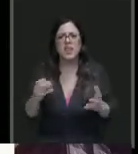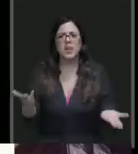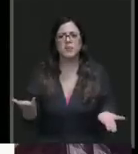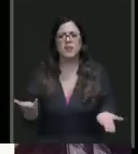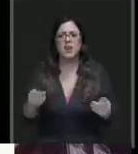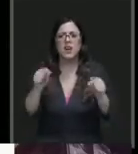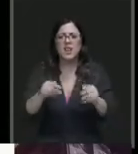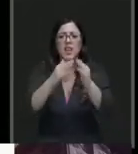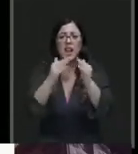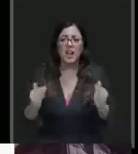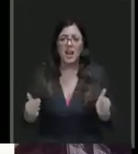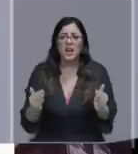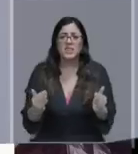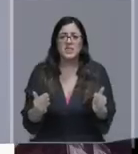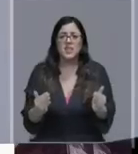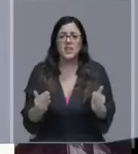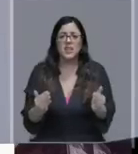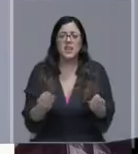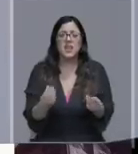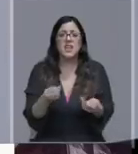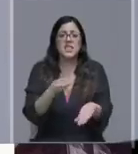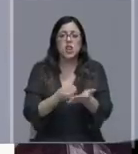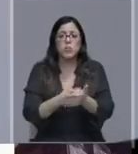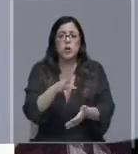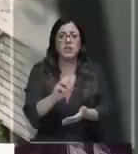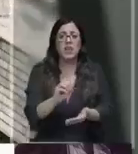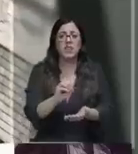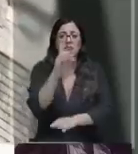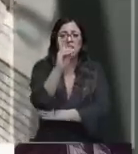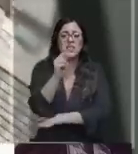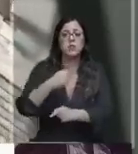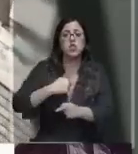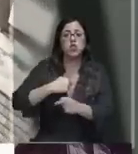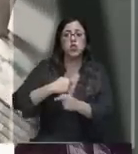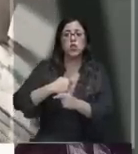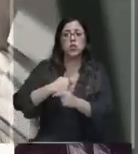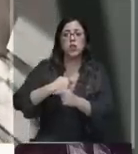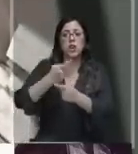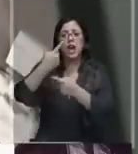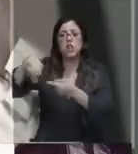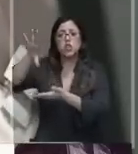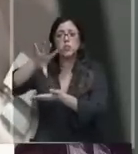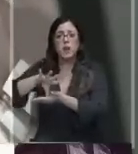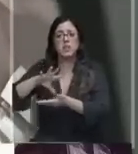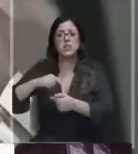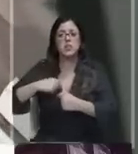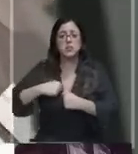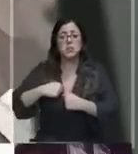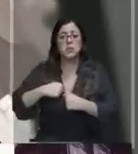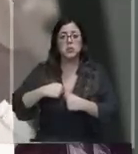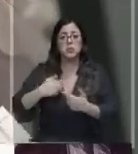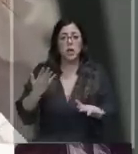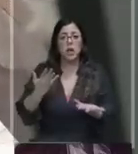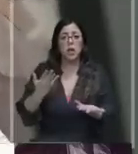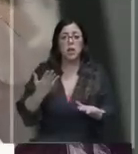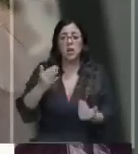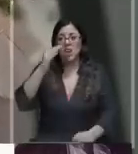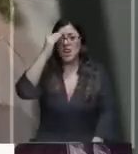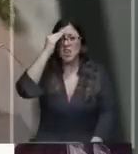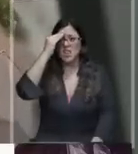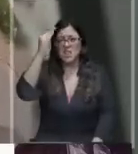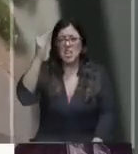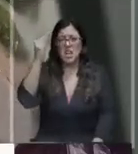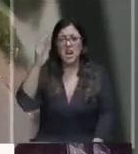se adquirió, que fue el 30 de diciembre, yo estaba fuera de Chile porque estaba haciendo uso de un feriado legal, entre más o menos 16 de